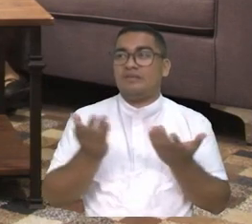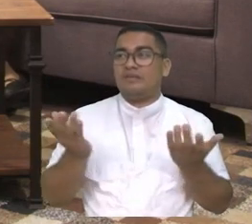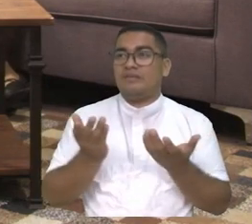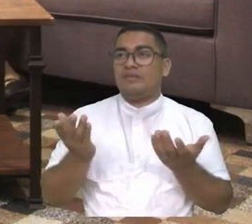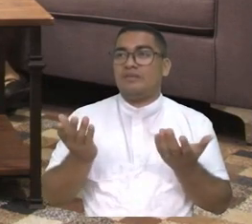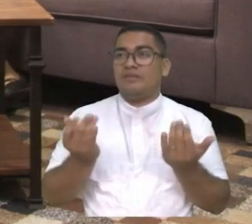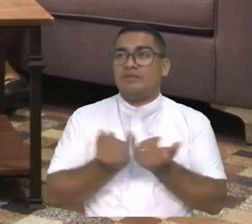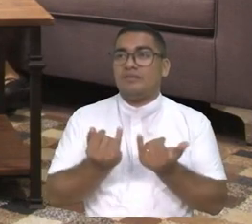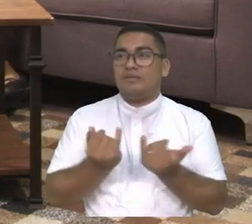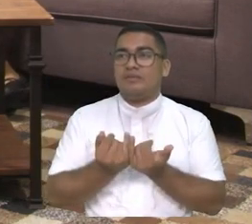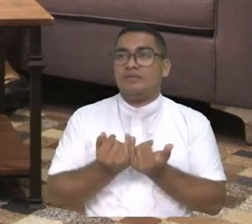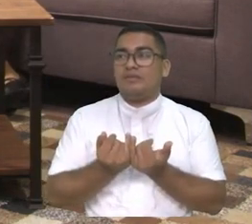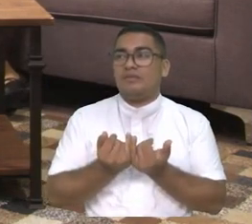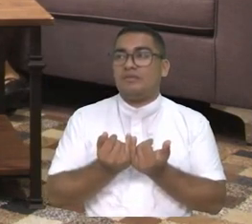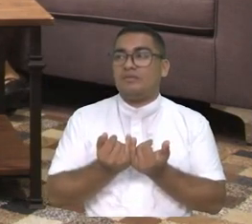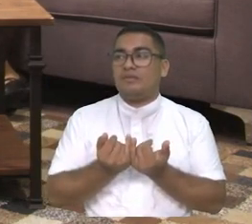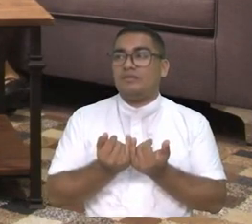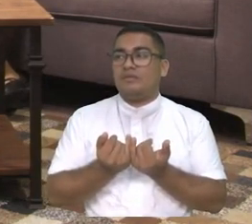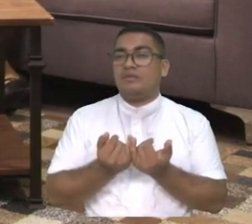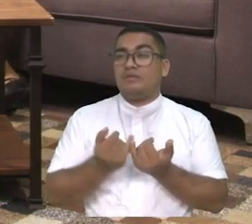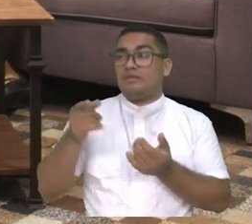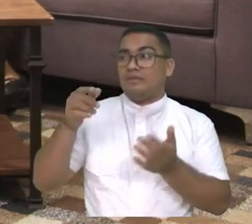lo supo sobrellevar, lo supo superar. Y